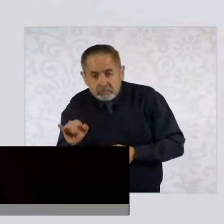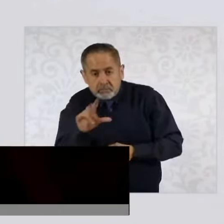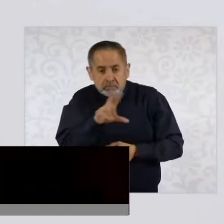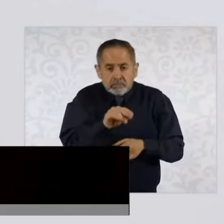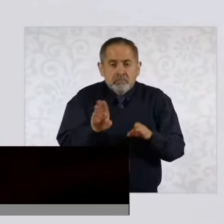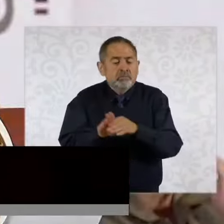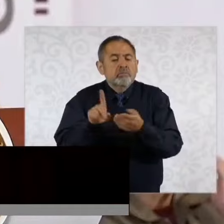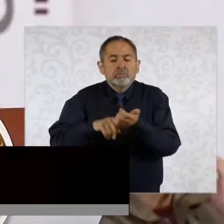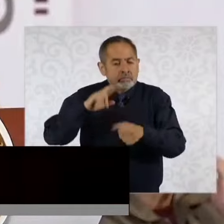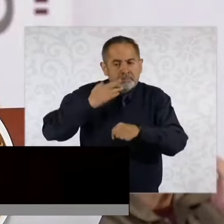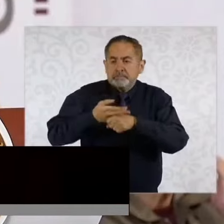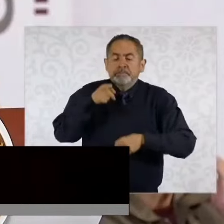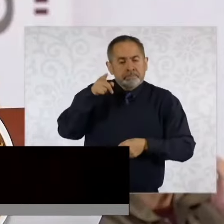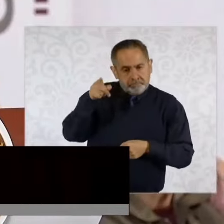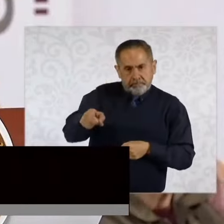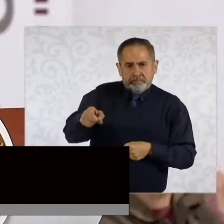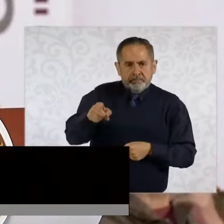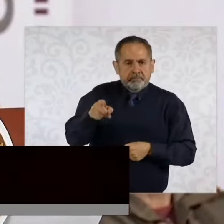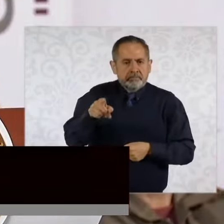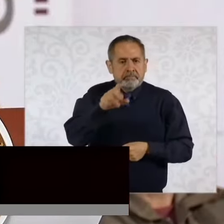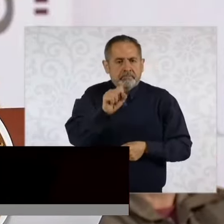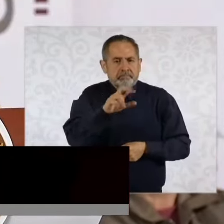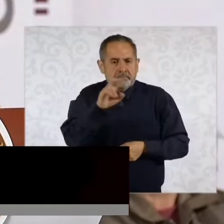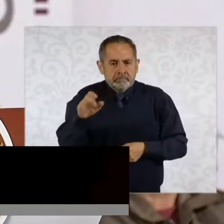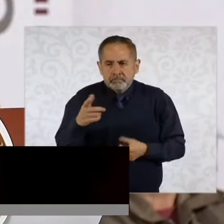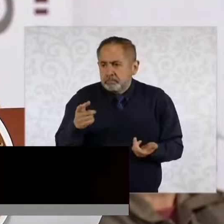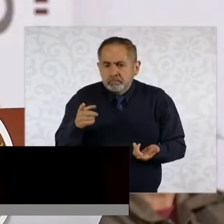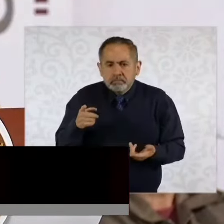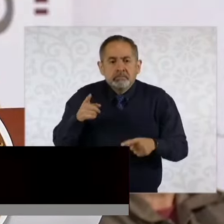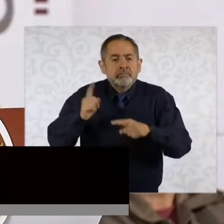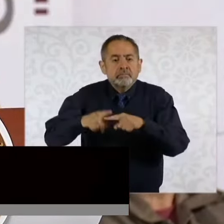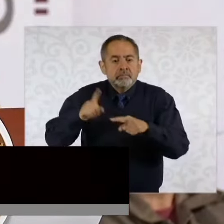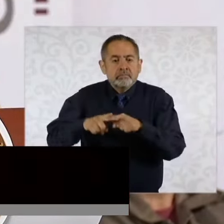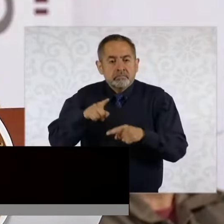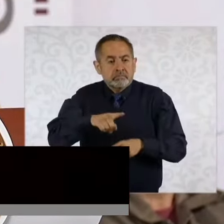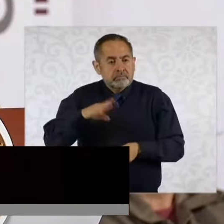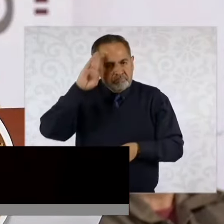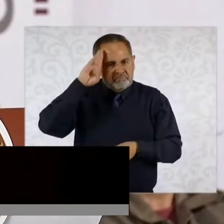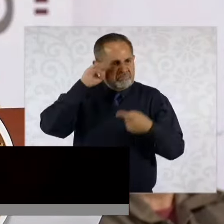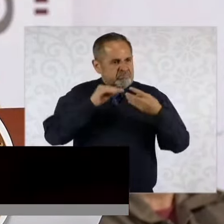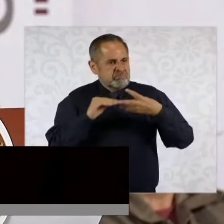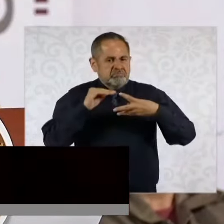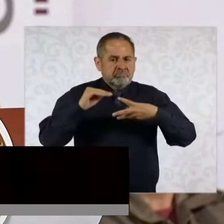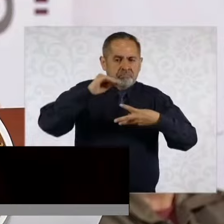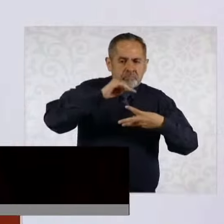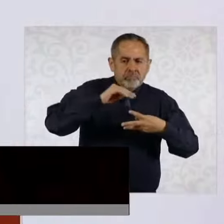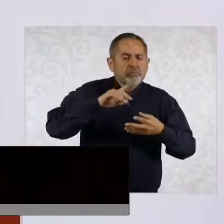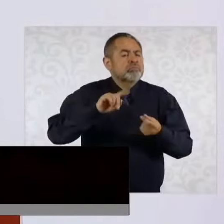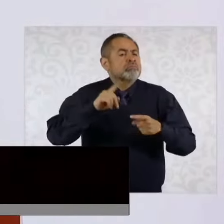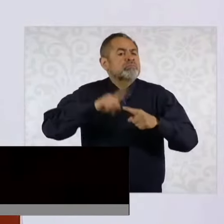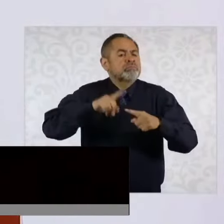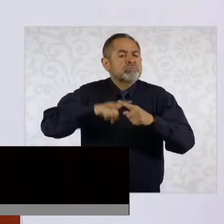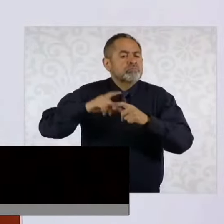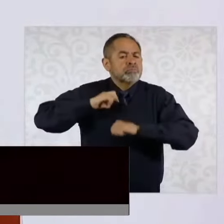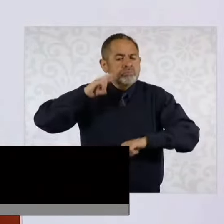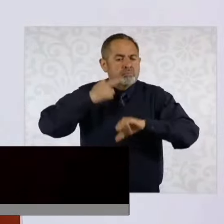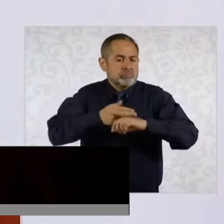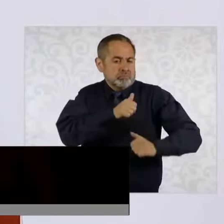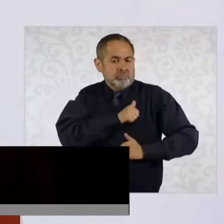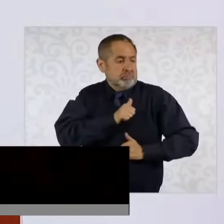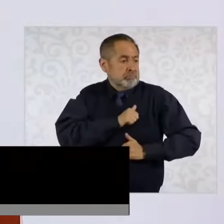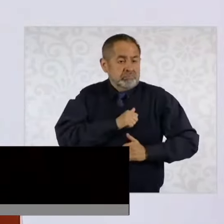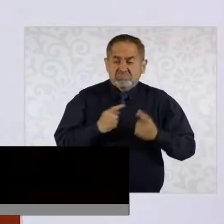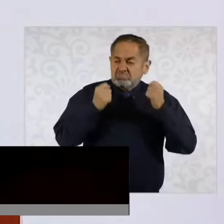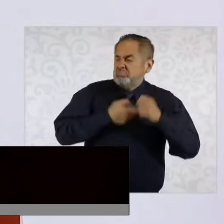reflexionando lo antidemocrático, lo profundamente antidemocrático que es este razonamiento, porque romper con